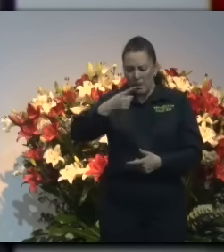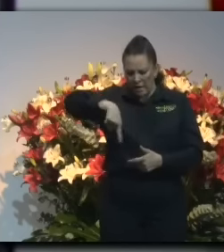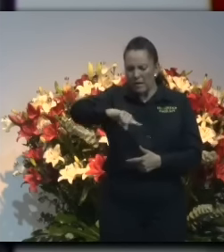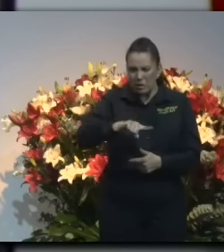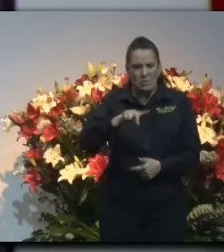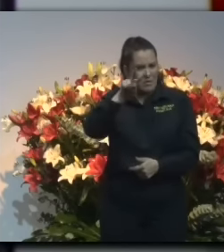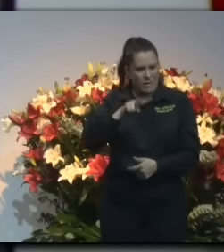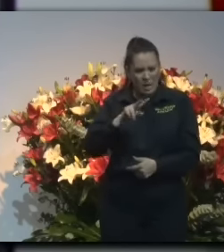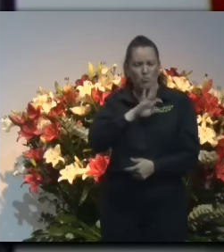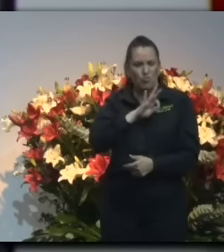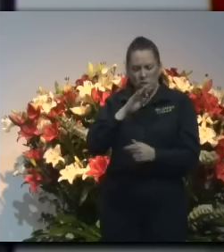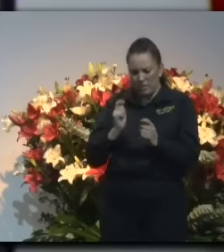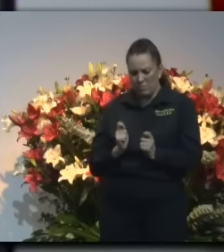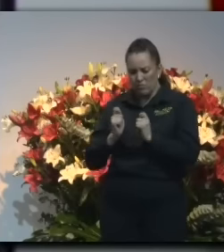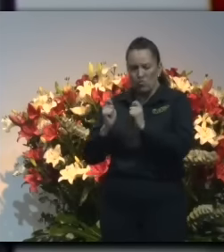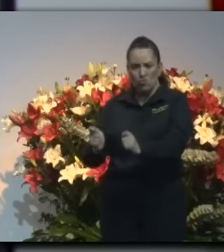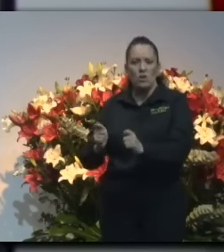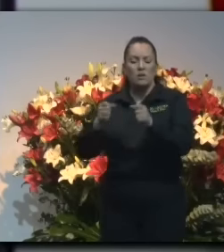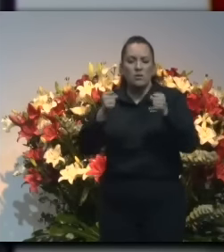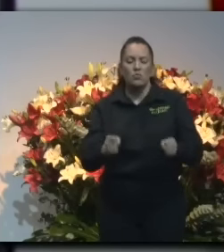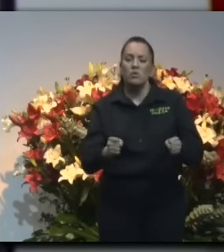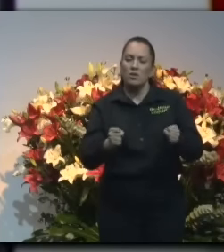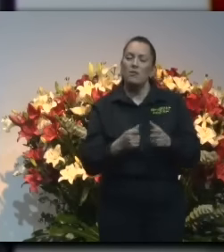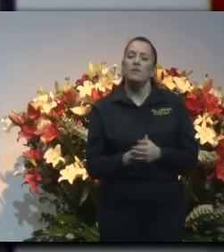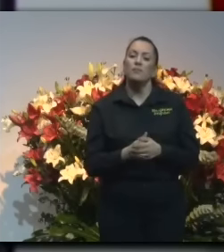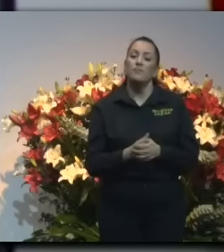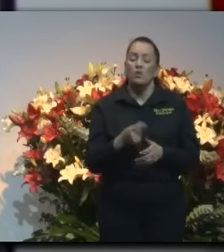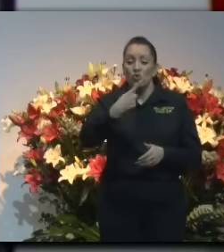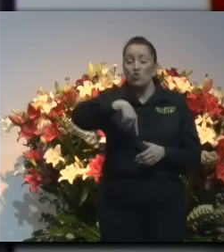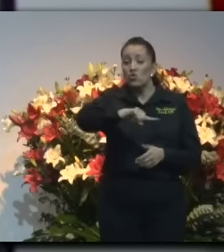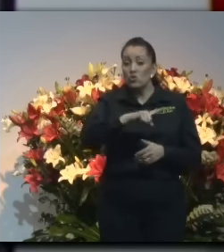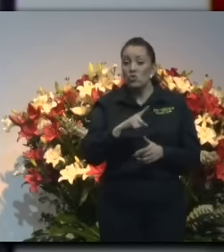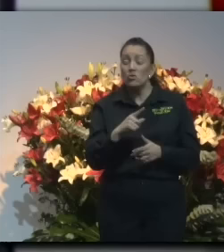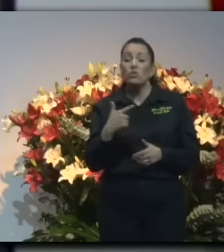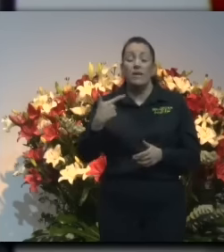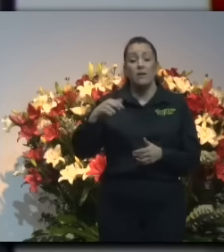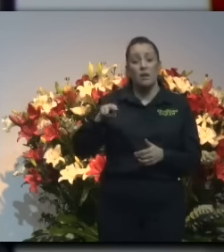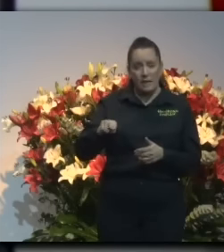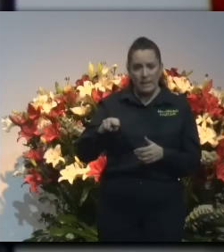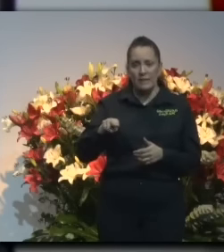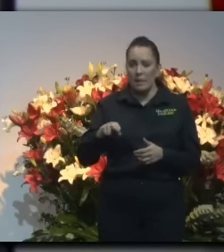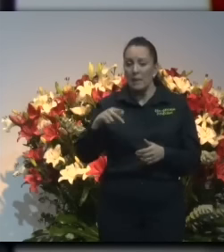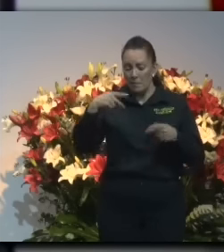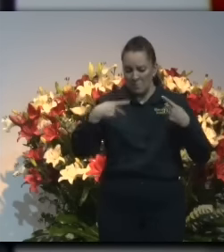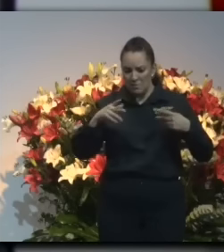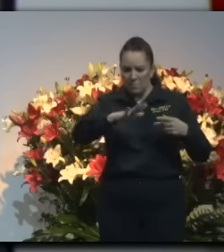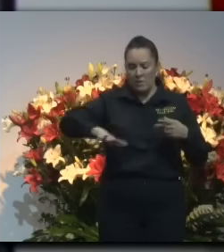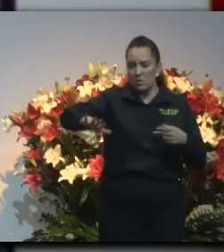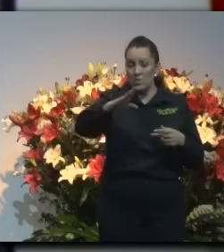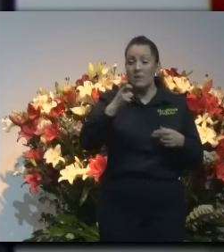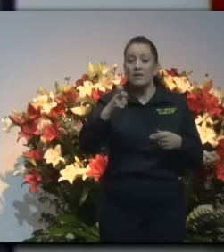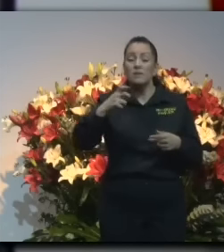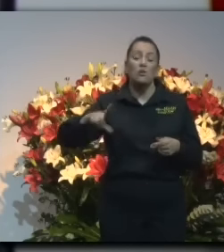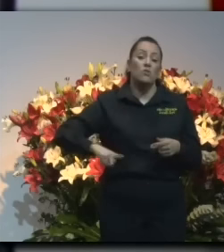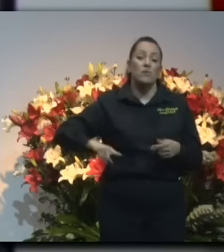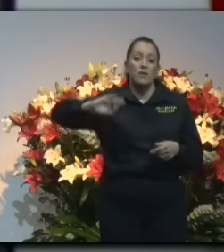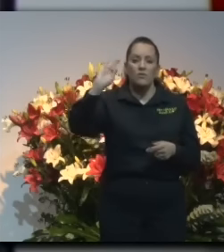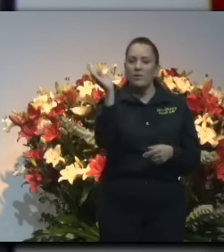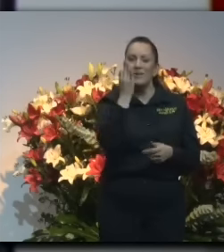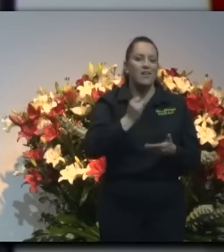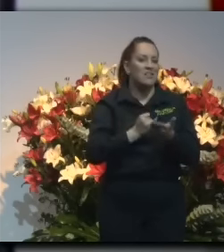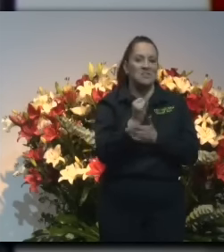de la seguridad pública. Construimos una Guardia Nacional, se supone civil, que el gobierno federal decidió